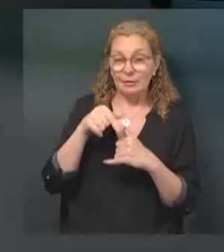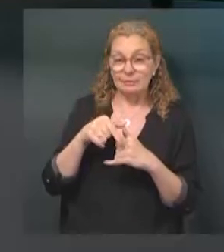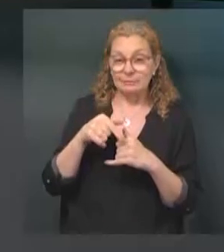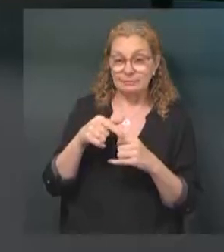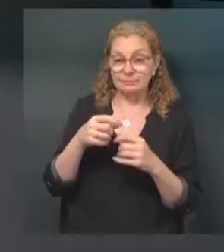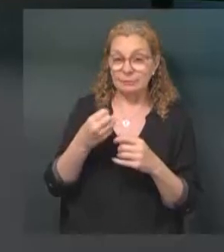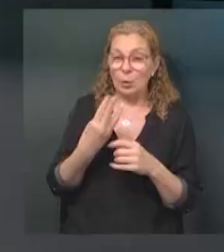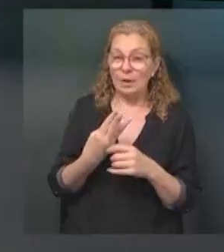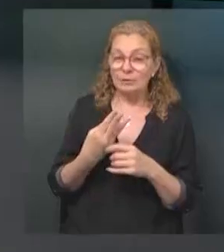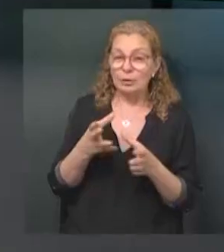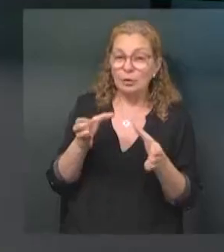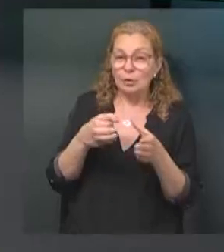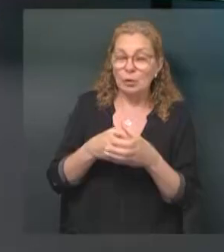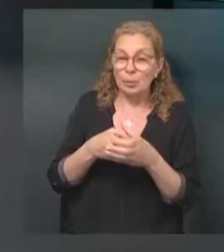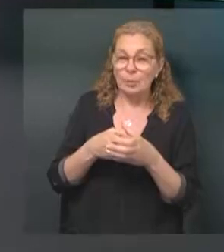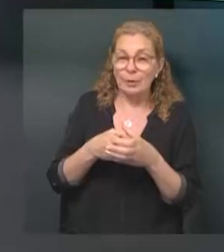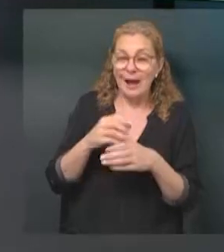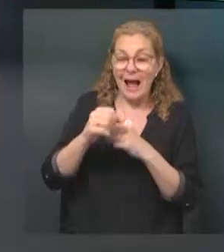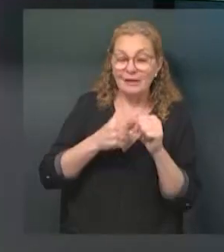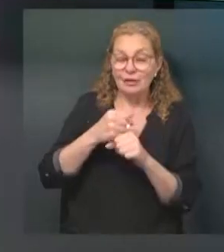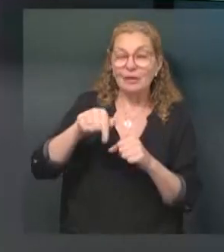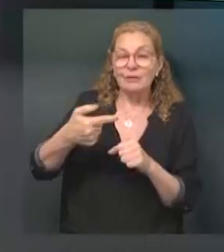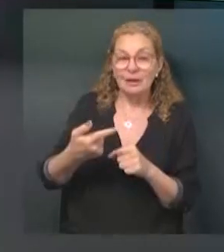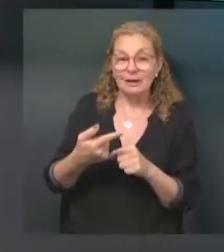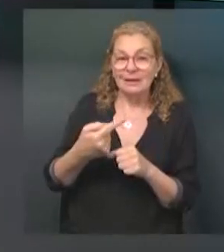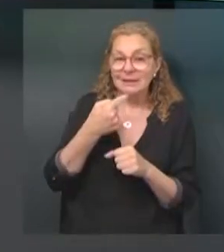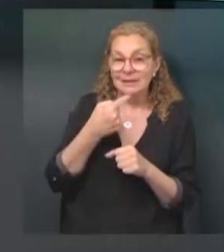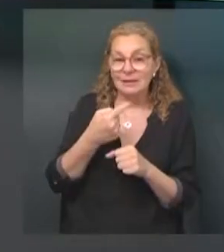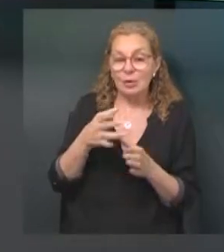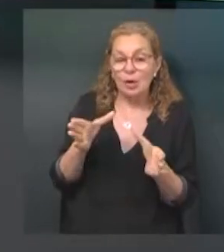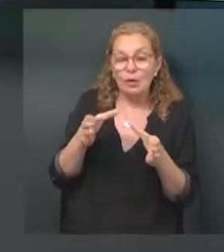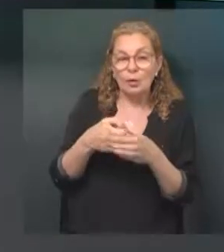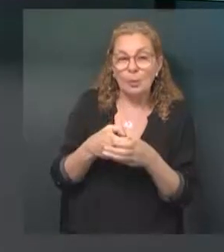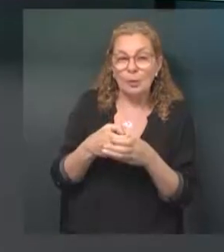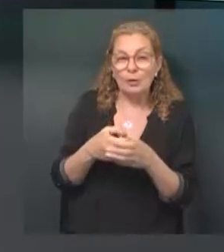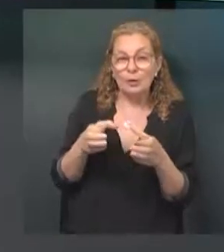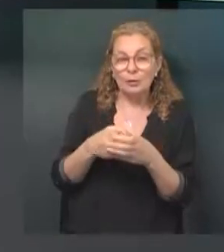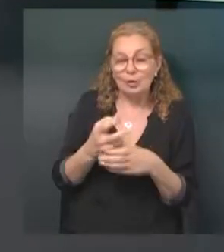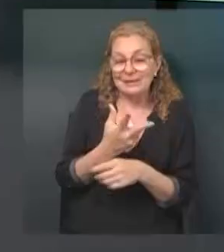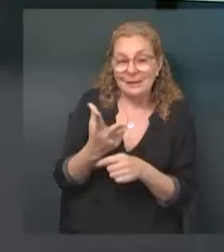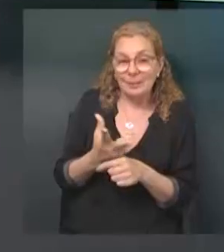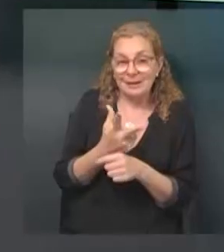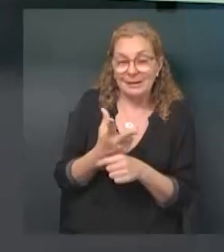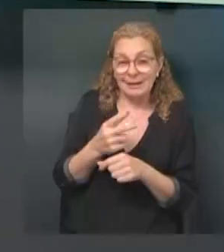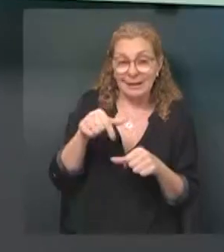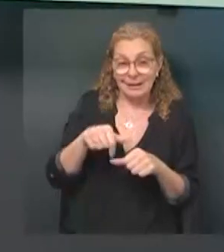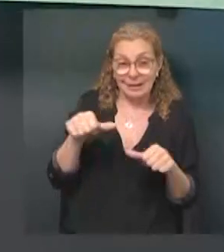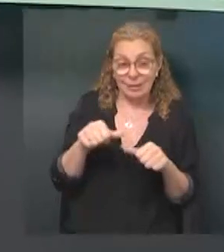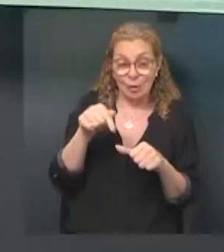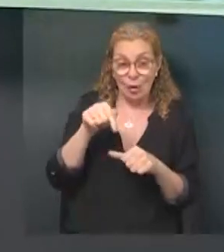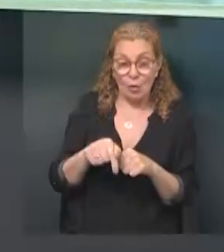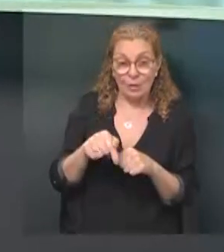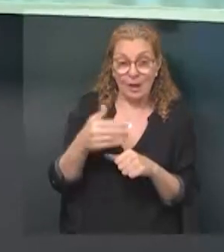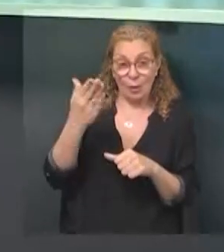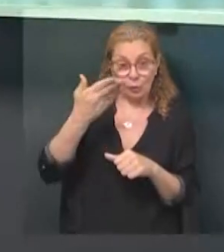cantidad de grupos que habrá el año que viene así lo expresó el colectivo durante una reunión tripartita realizada hoy en la que hubo